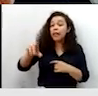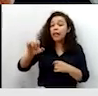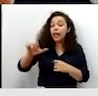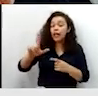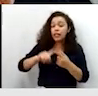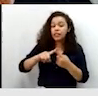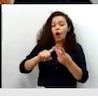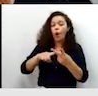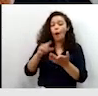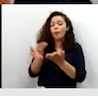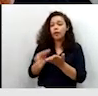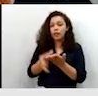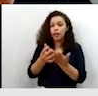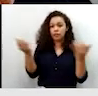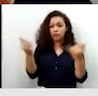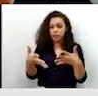pesados.